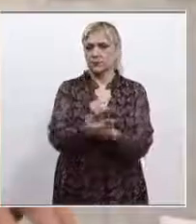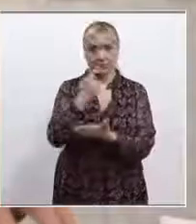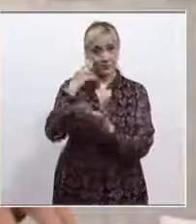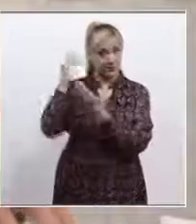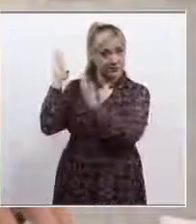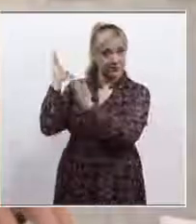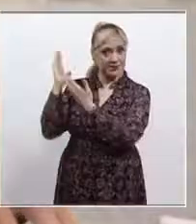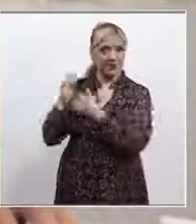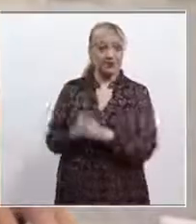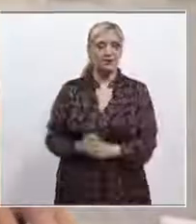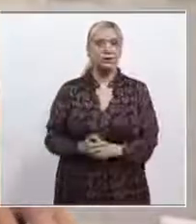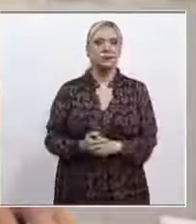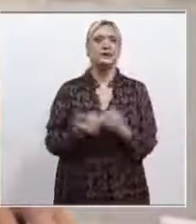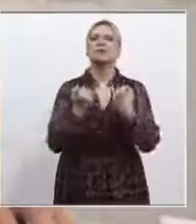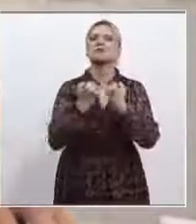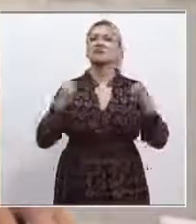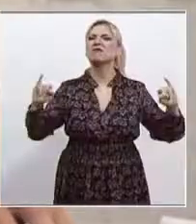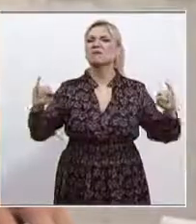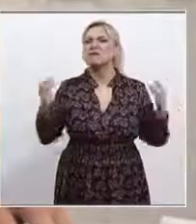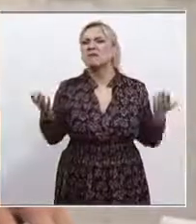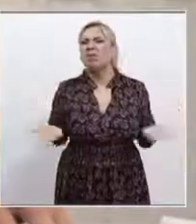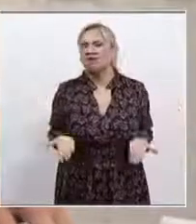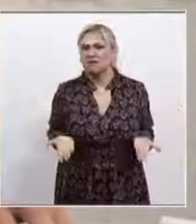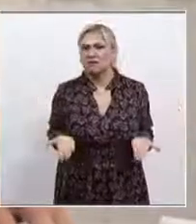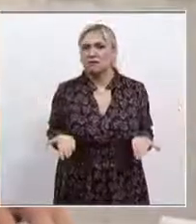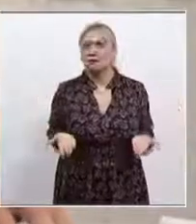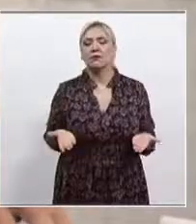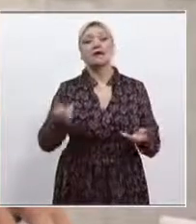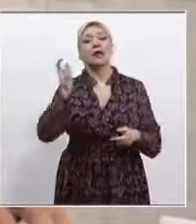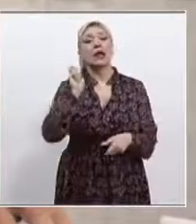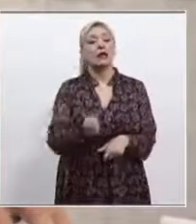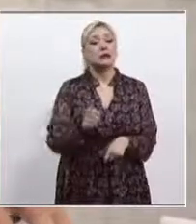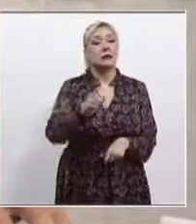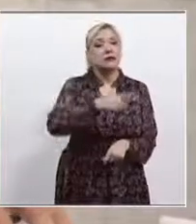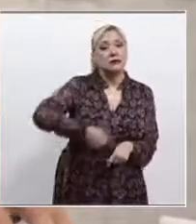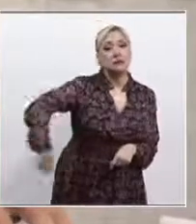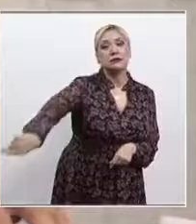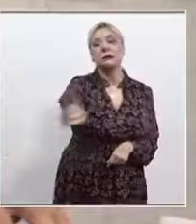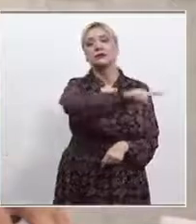la independencia está en la actuación de los